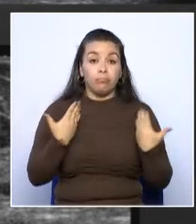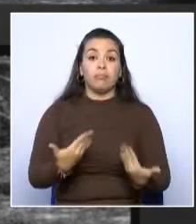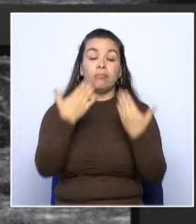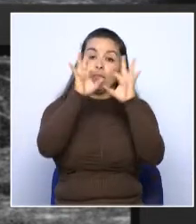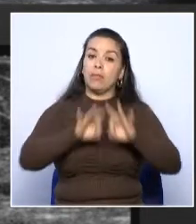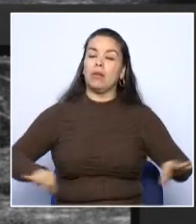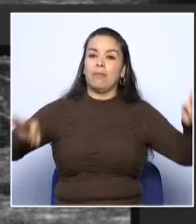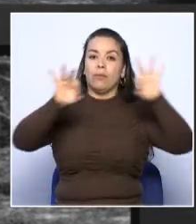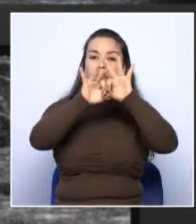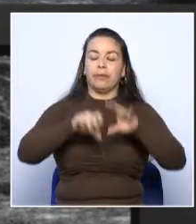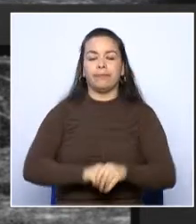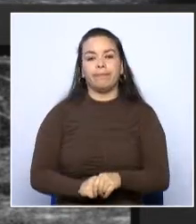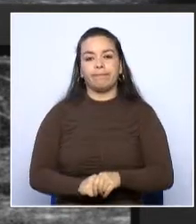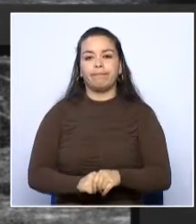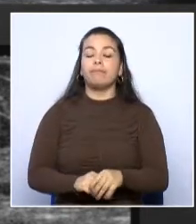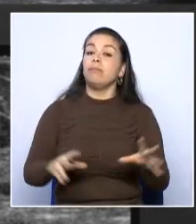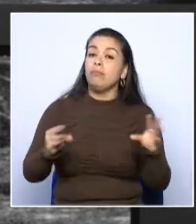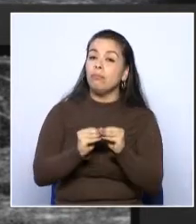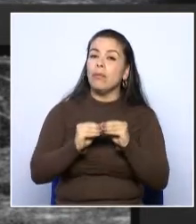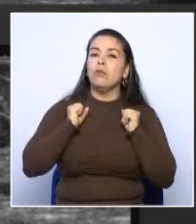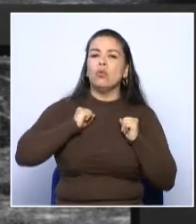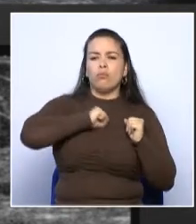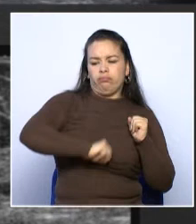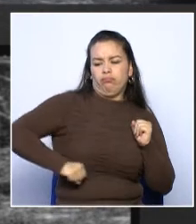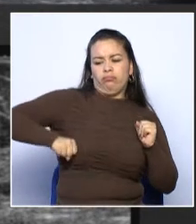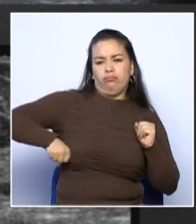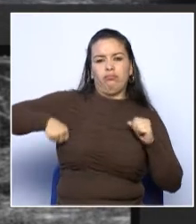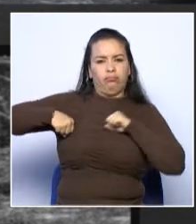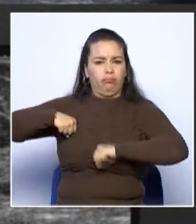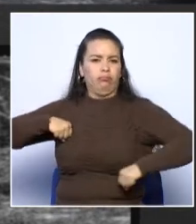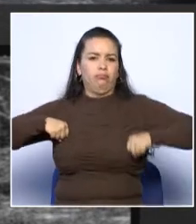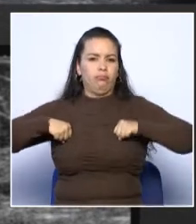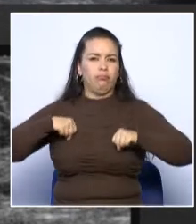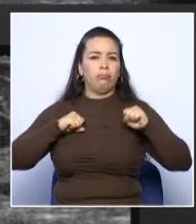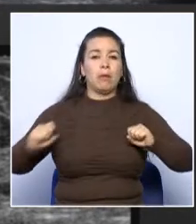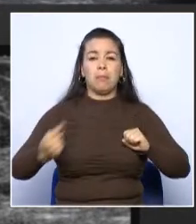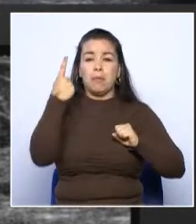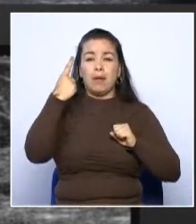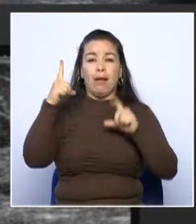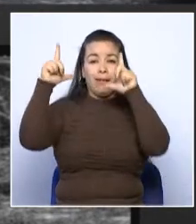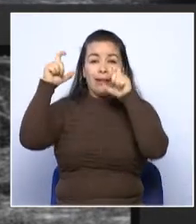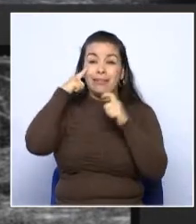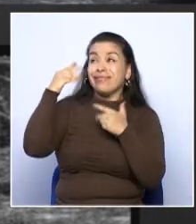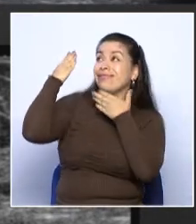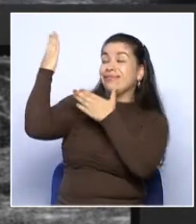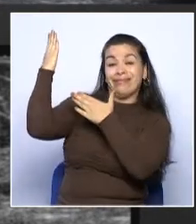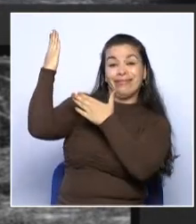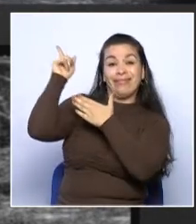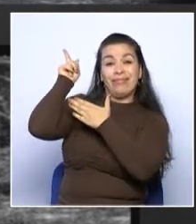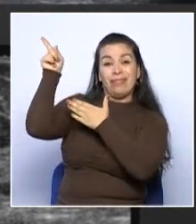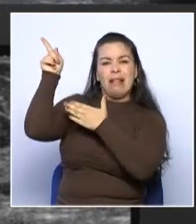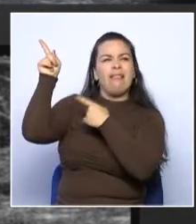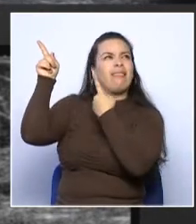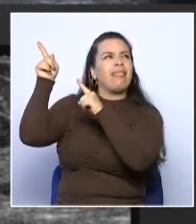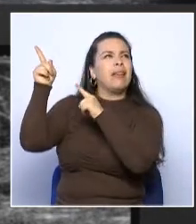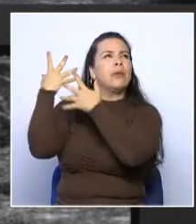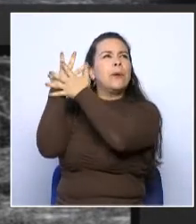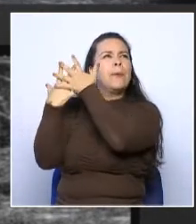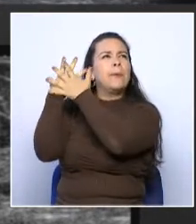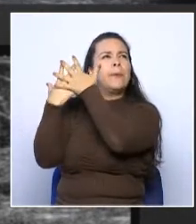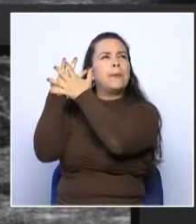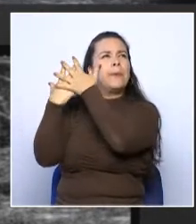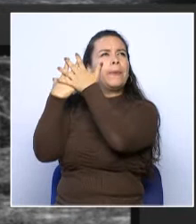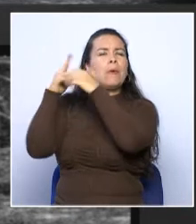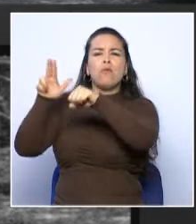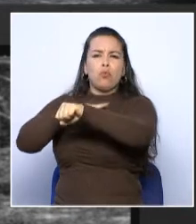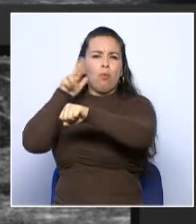Complementa a esa mamografía. Por ecografía, por ejemplo, podemos tener en la primera imagen que vemos arriba, podemos tener un tejido mamario normal,